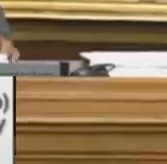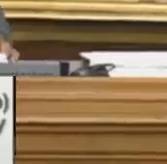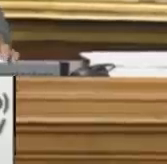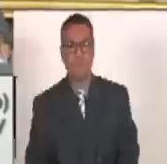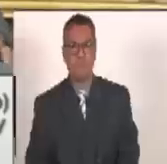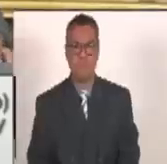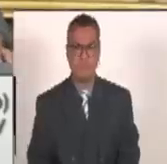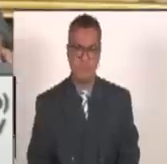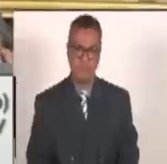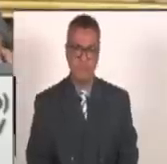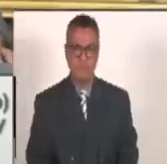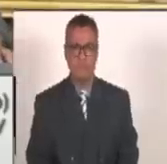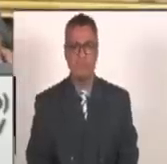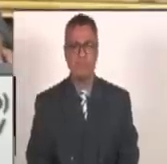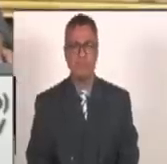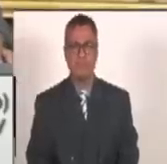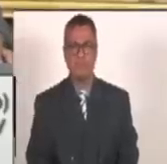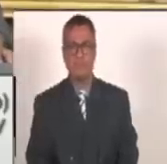En consideración,